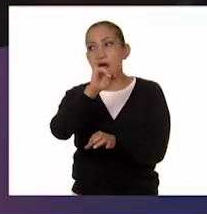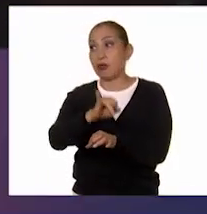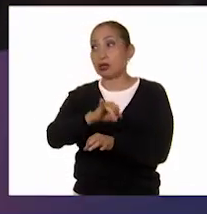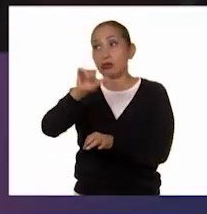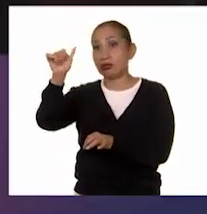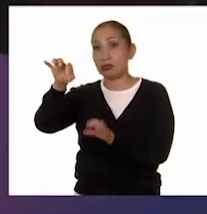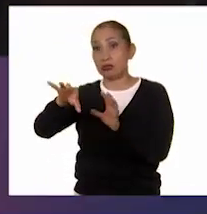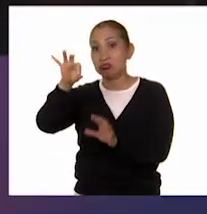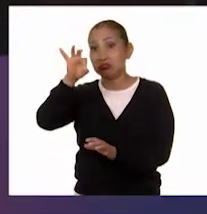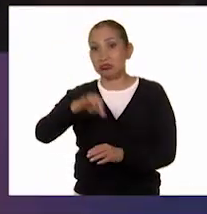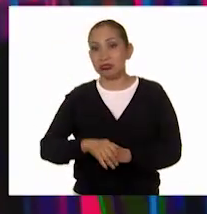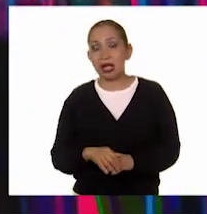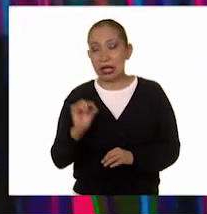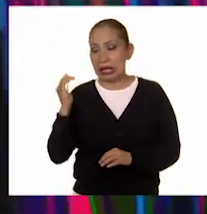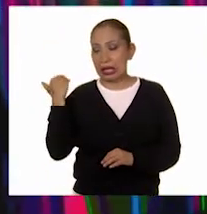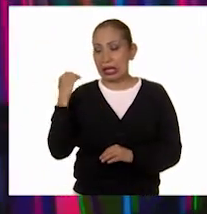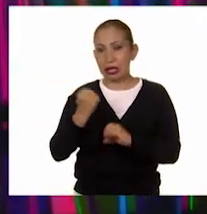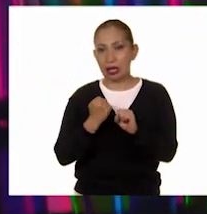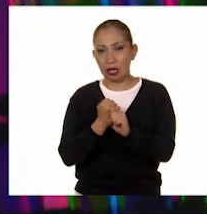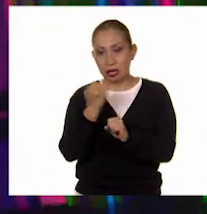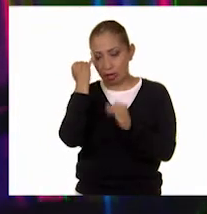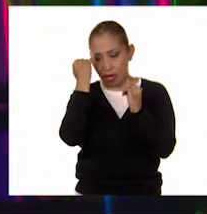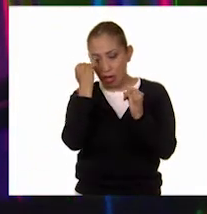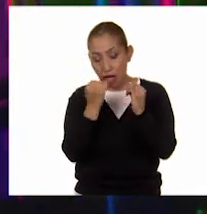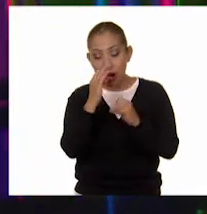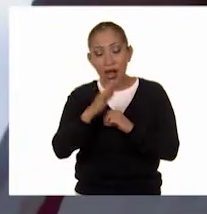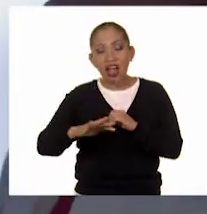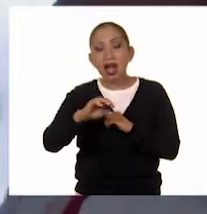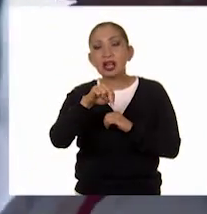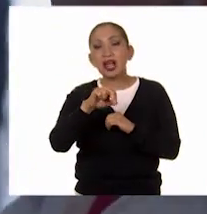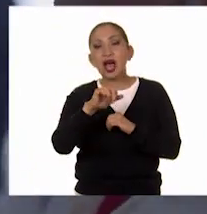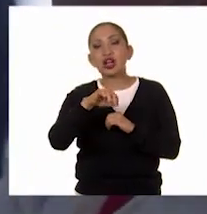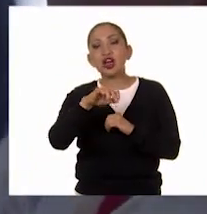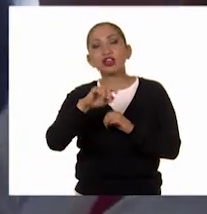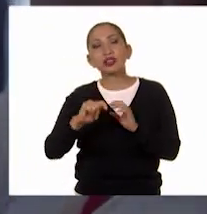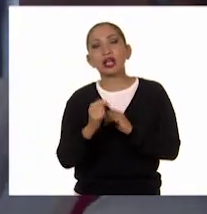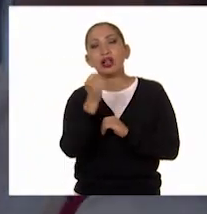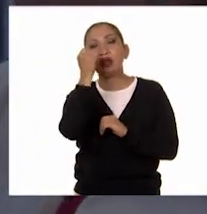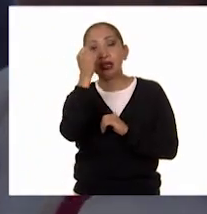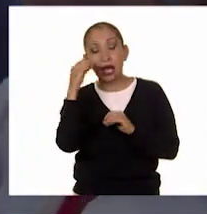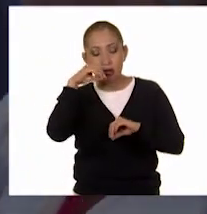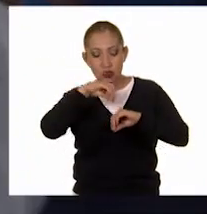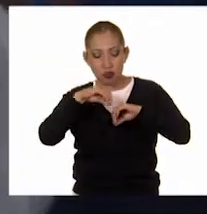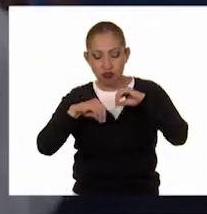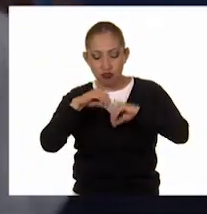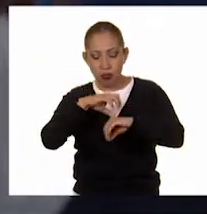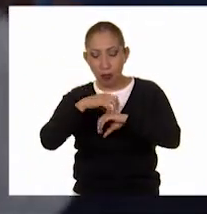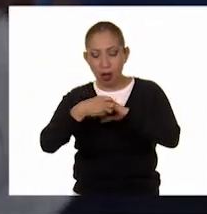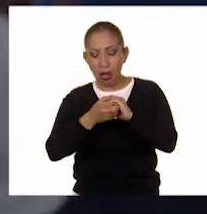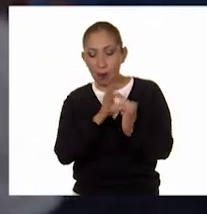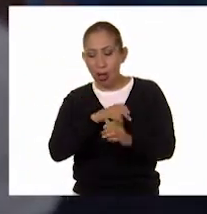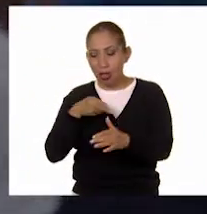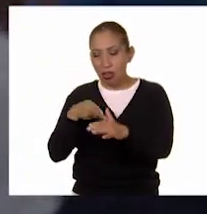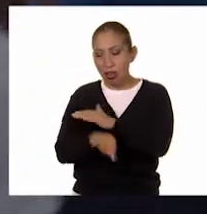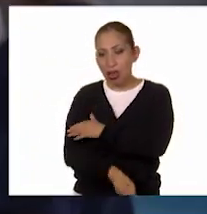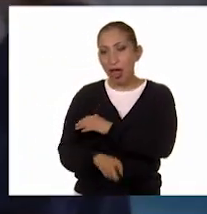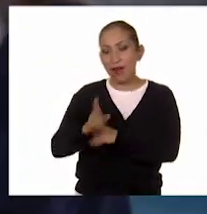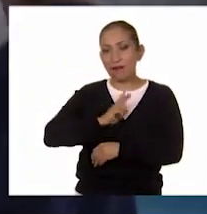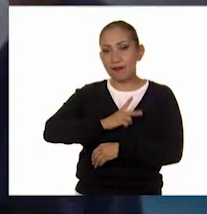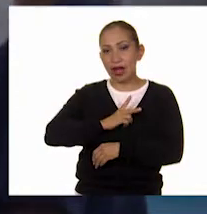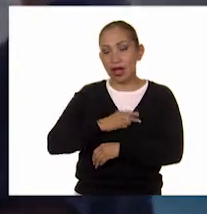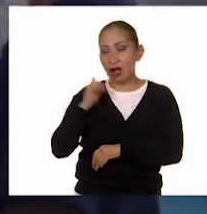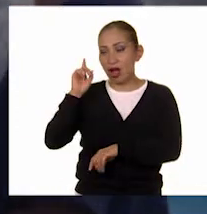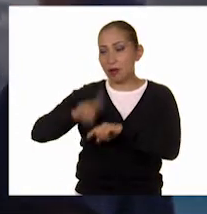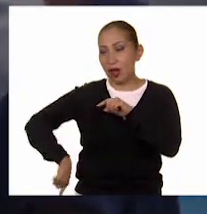había encontrado. Hace unos años, innovamos en el mundo de la nanotecnología, creando una nueva molécula capaz de matar virus,